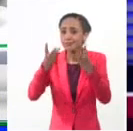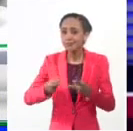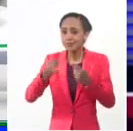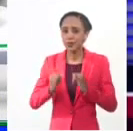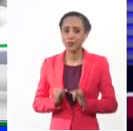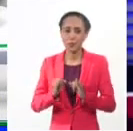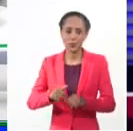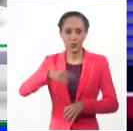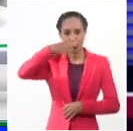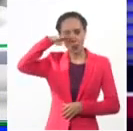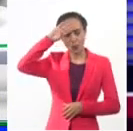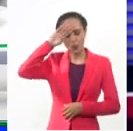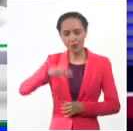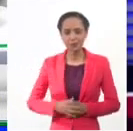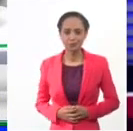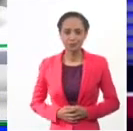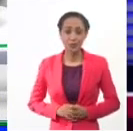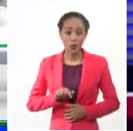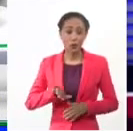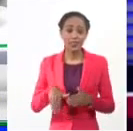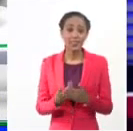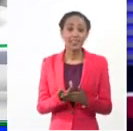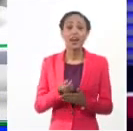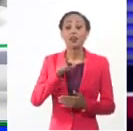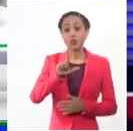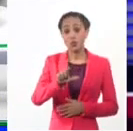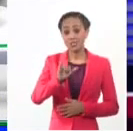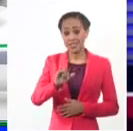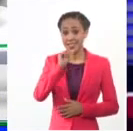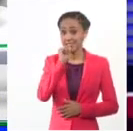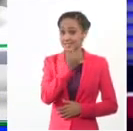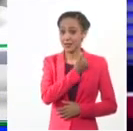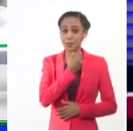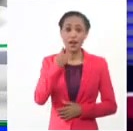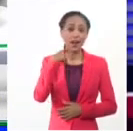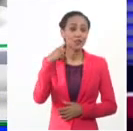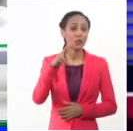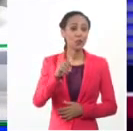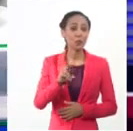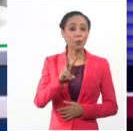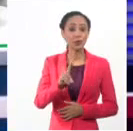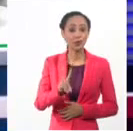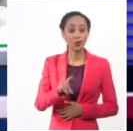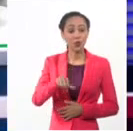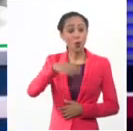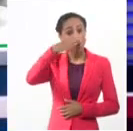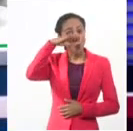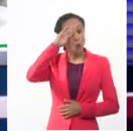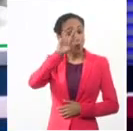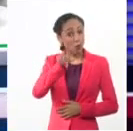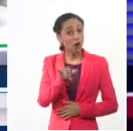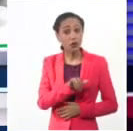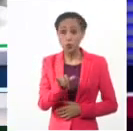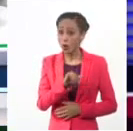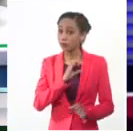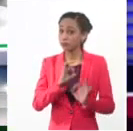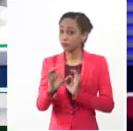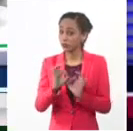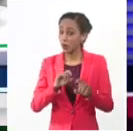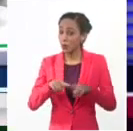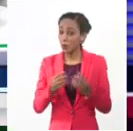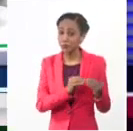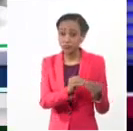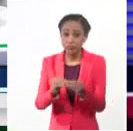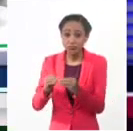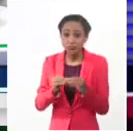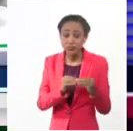territorio nacional. El lunes 6 de diciembre del año 2021, Cuba sigue con atención la propagación por el